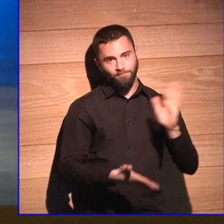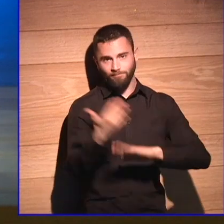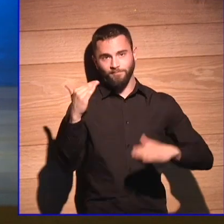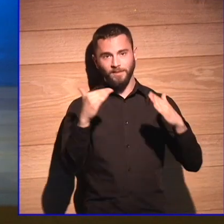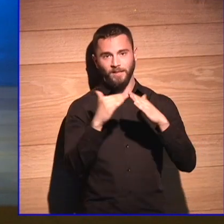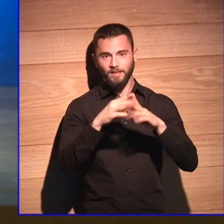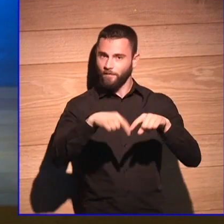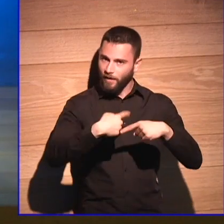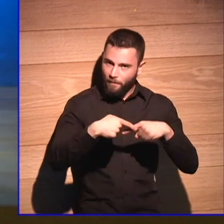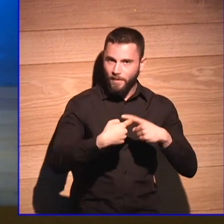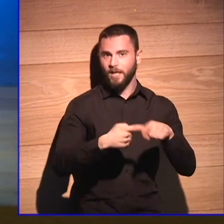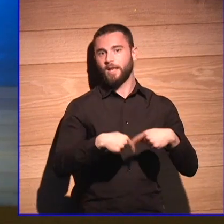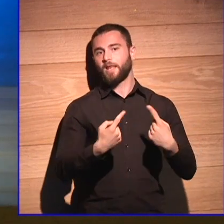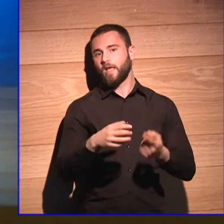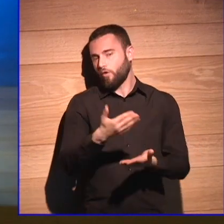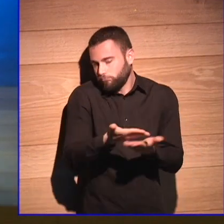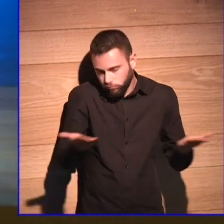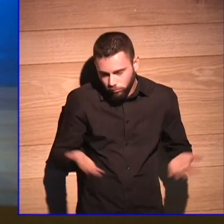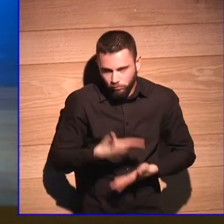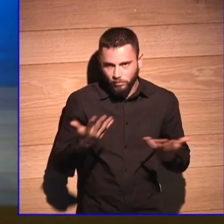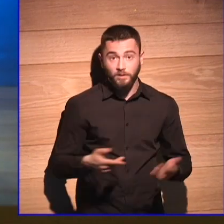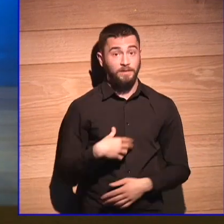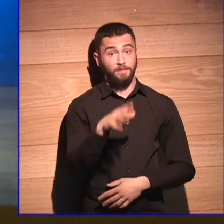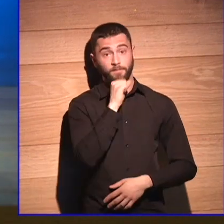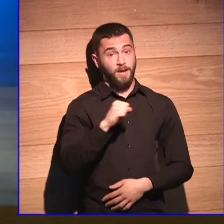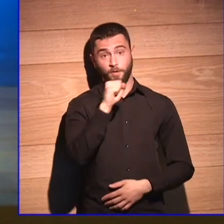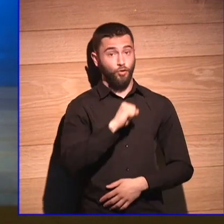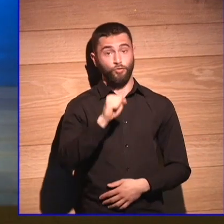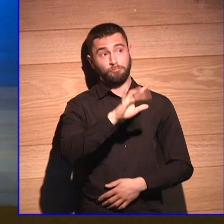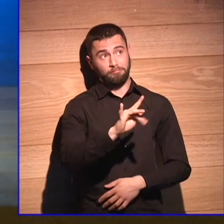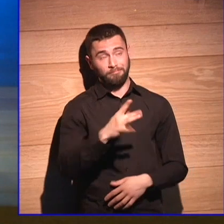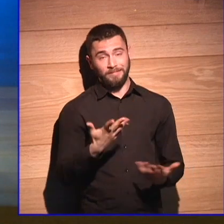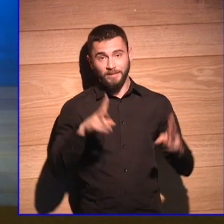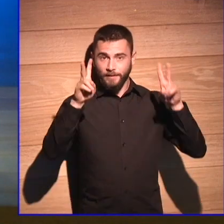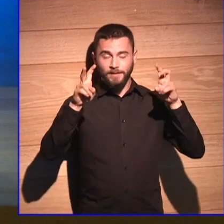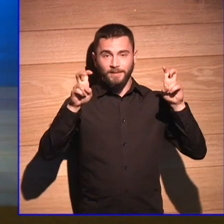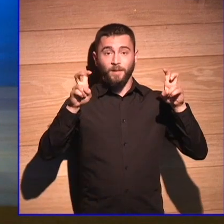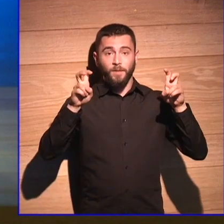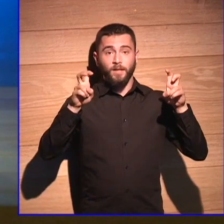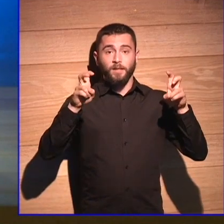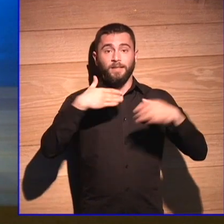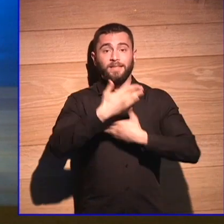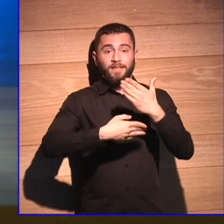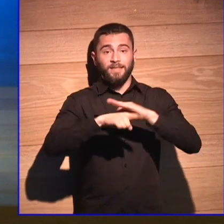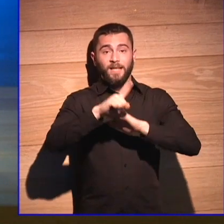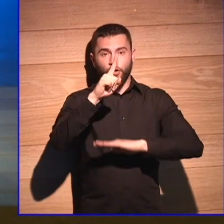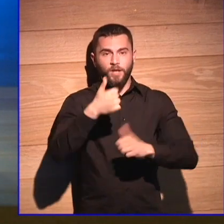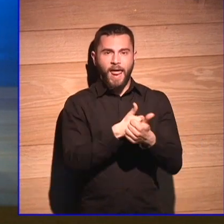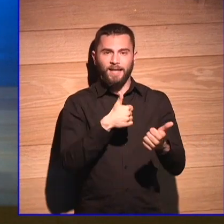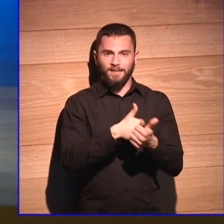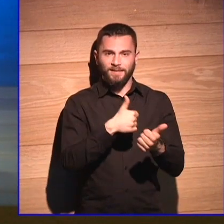sus familias y con la gente que quiere. Sería fantástico. No, y luego hay todo el tema este de desarrollar asistentes,